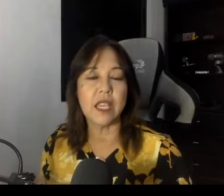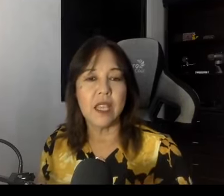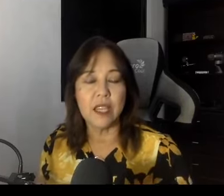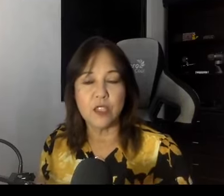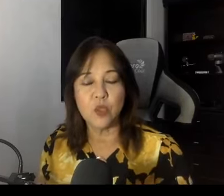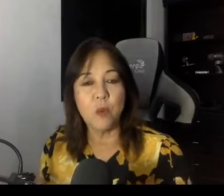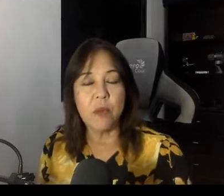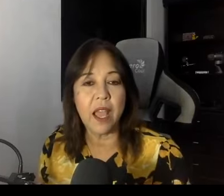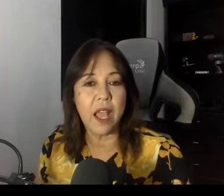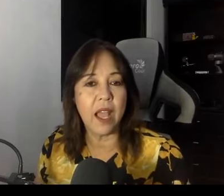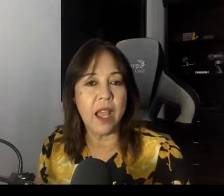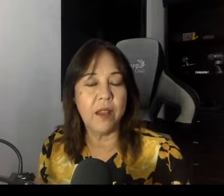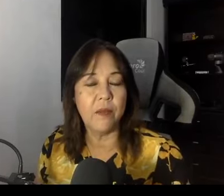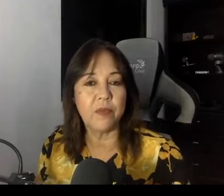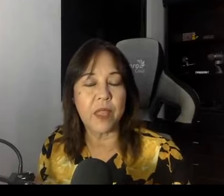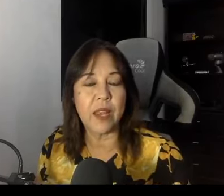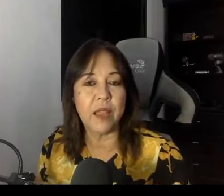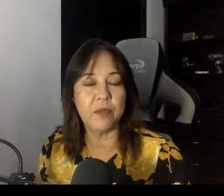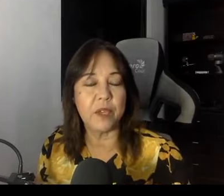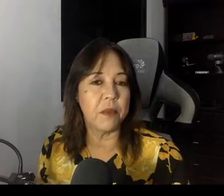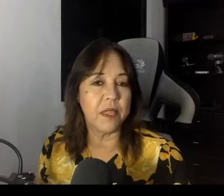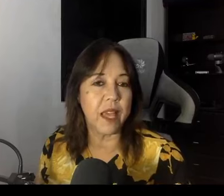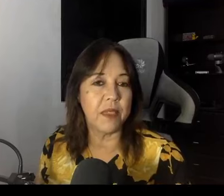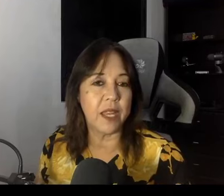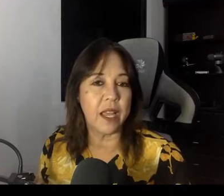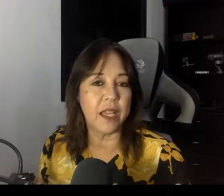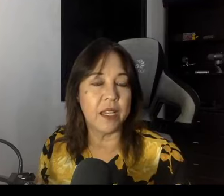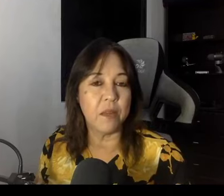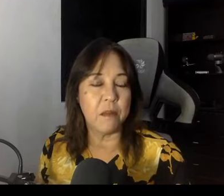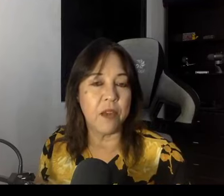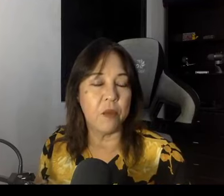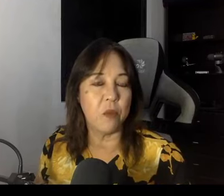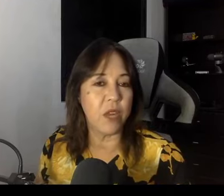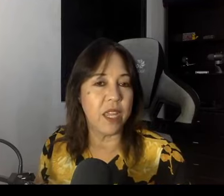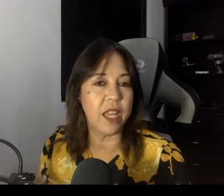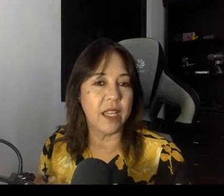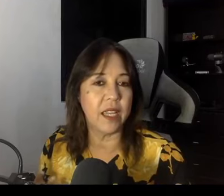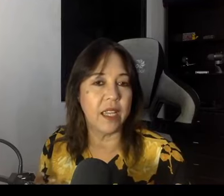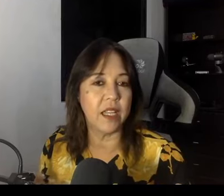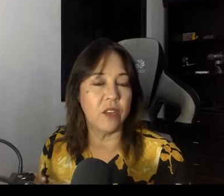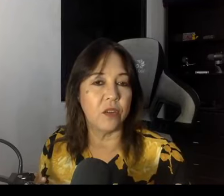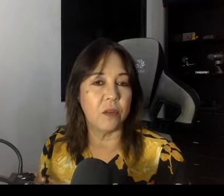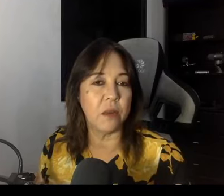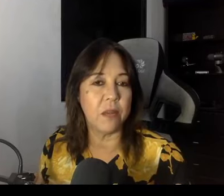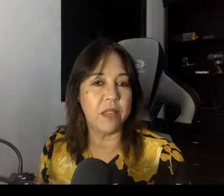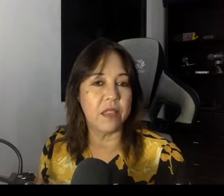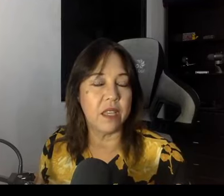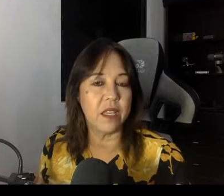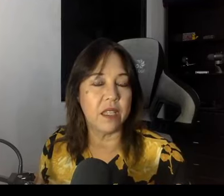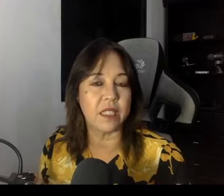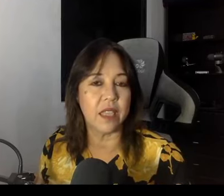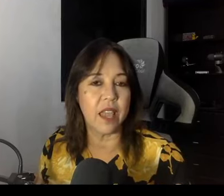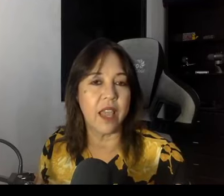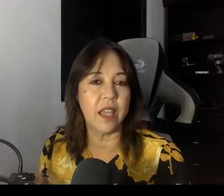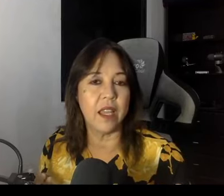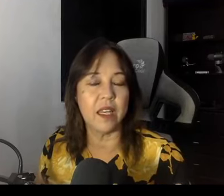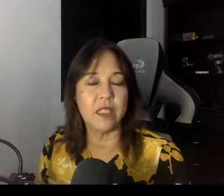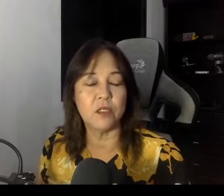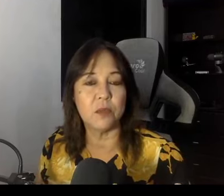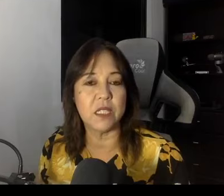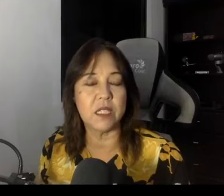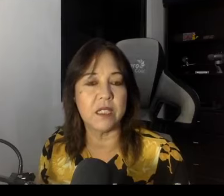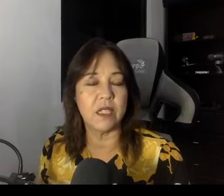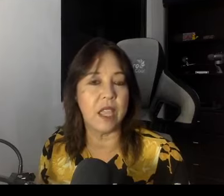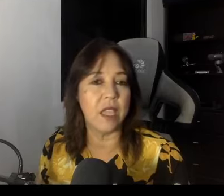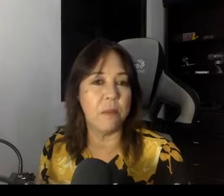se suma a la enfermedad de la gripa, neumonía, que normalmente se da en